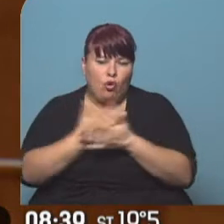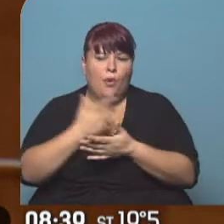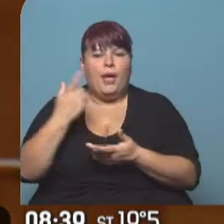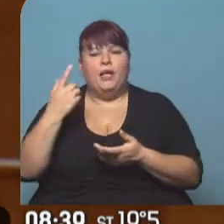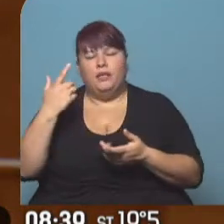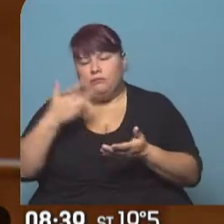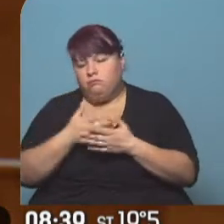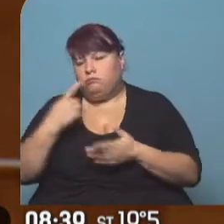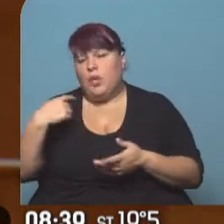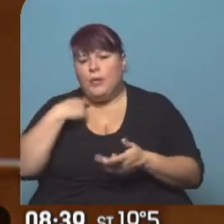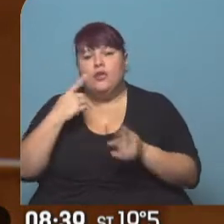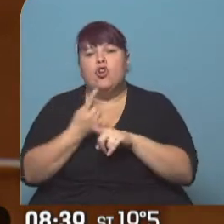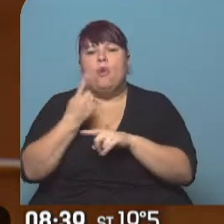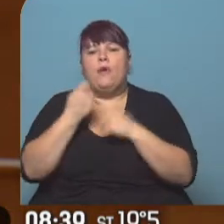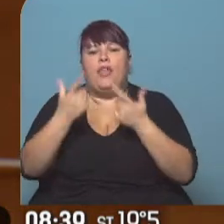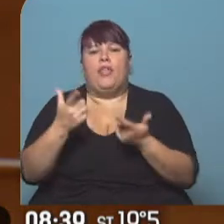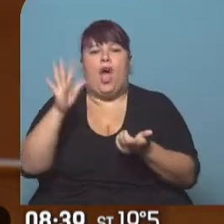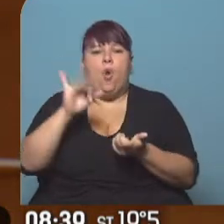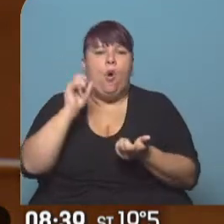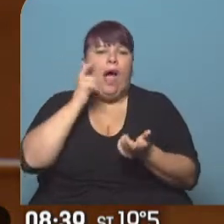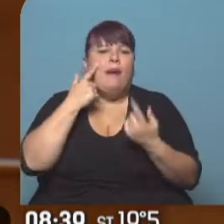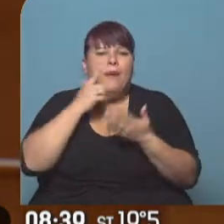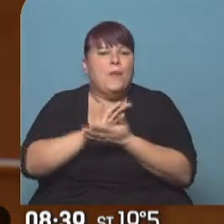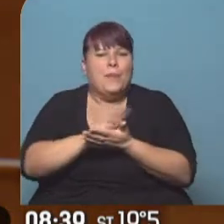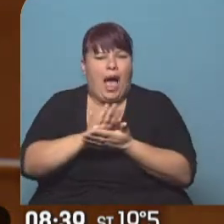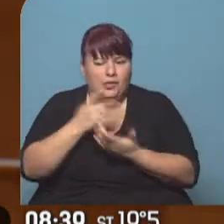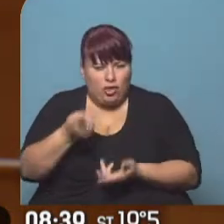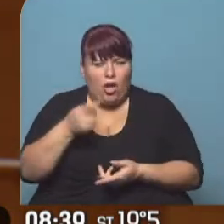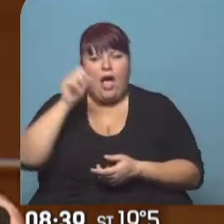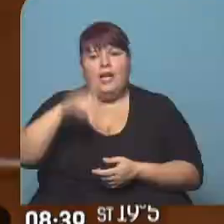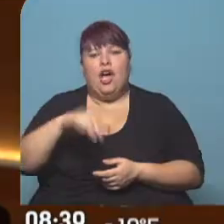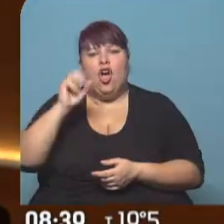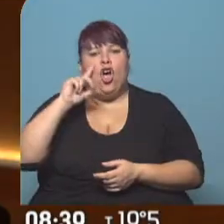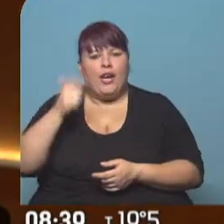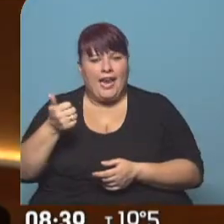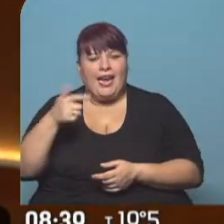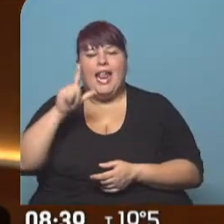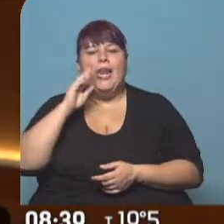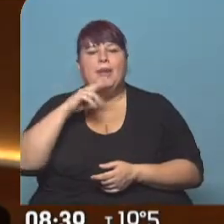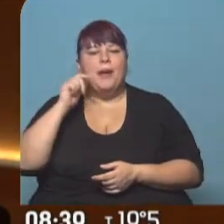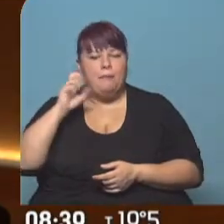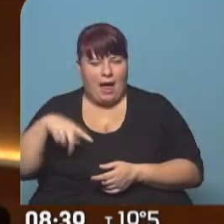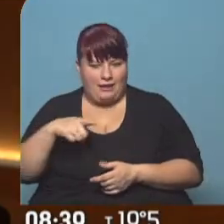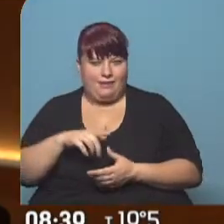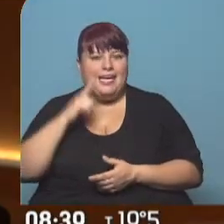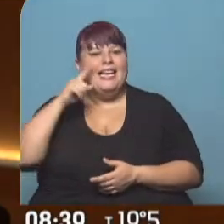víctimas cuando no pueden acceder a los servicios básicos aquí con nosotros cornelia schmidt liermann